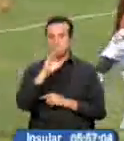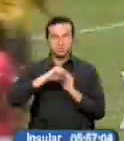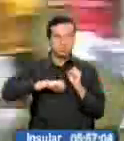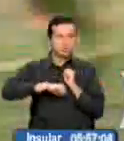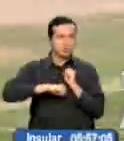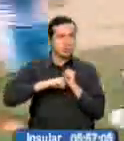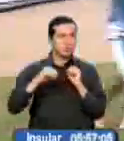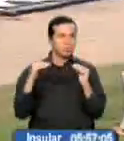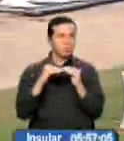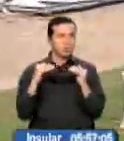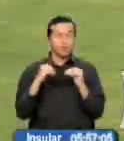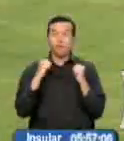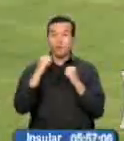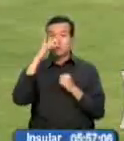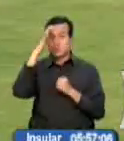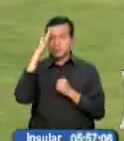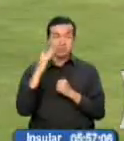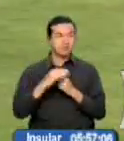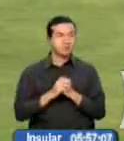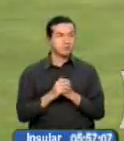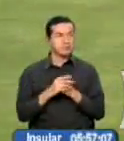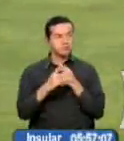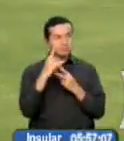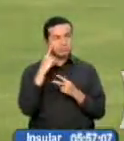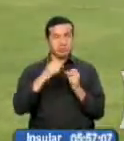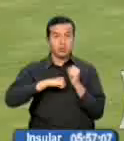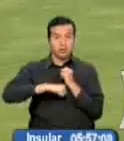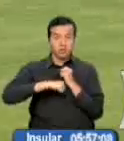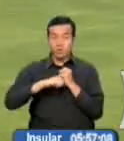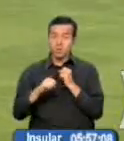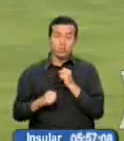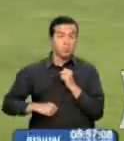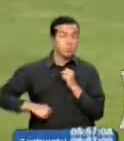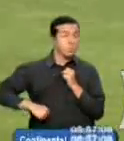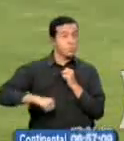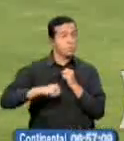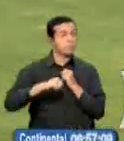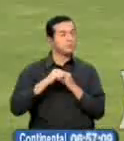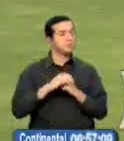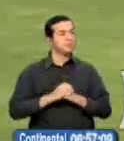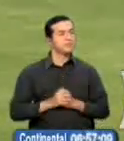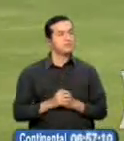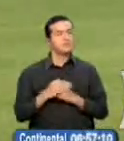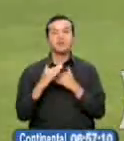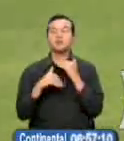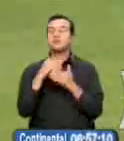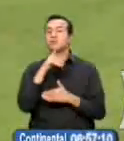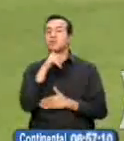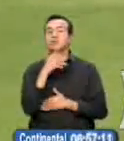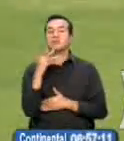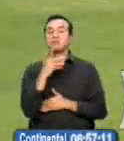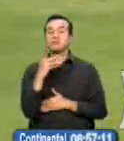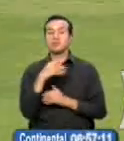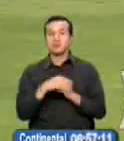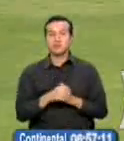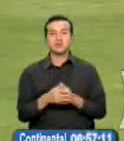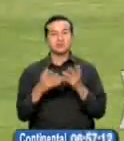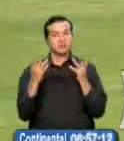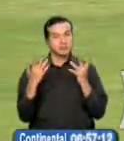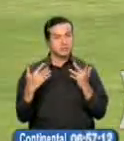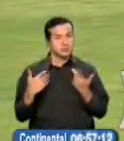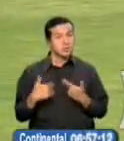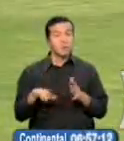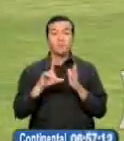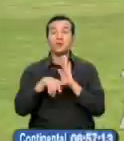en el empate de Fuerza Amarilla, pegándole bien al balón en el aire como caía la pelota. Y posteriormente ya